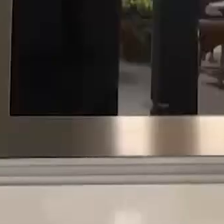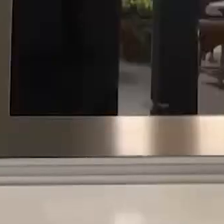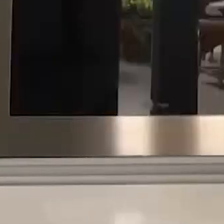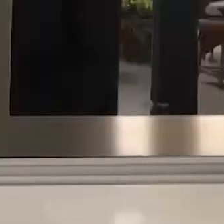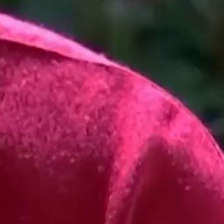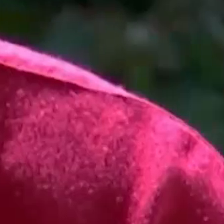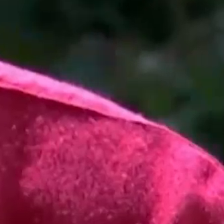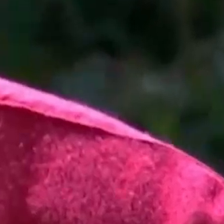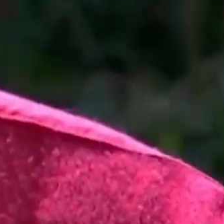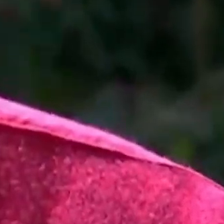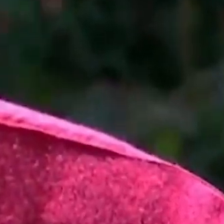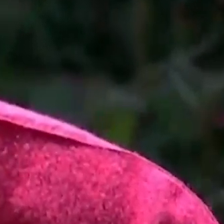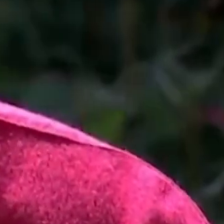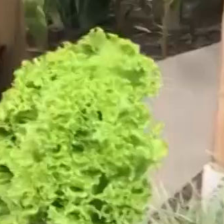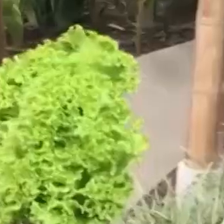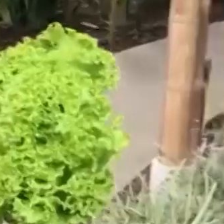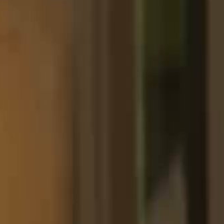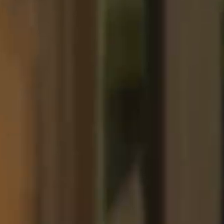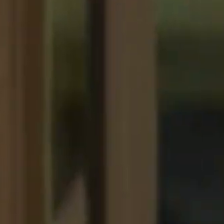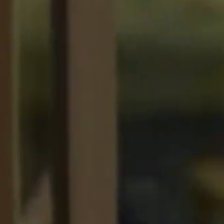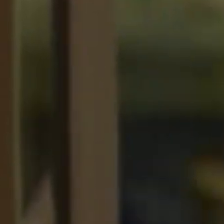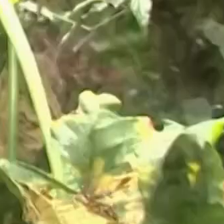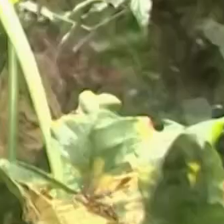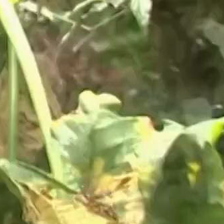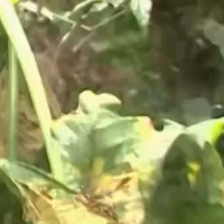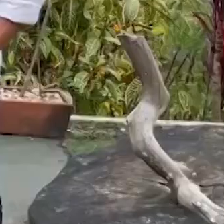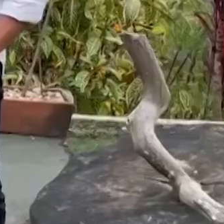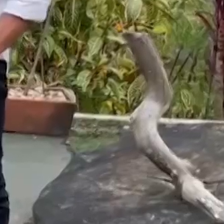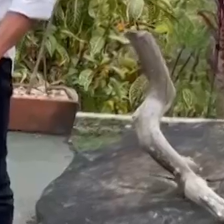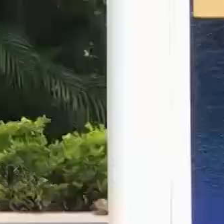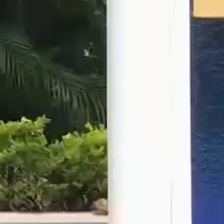Corazón, corazón, corazón.